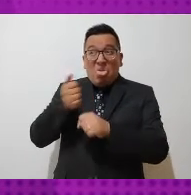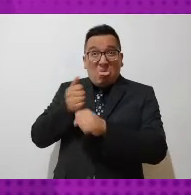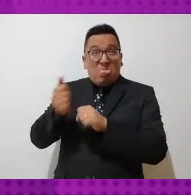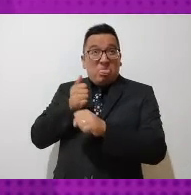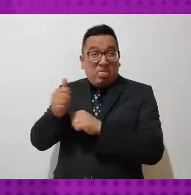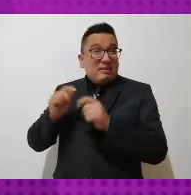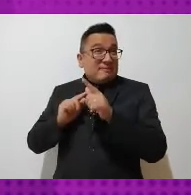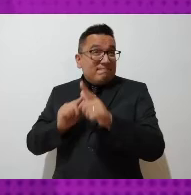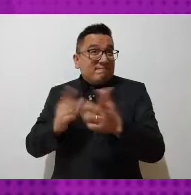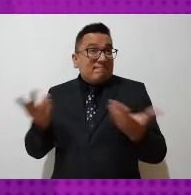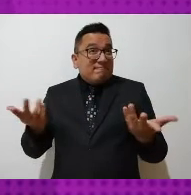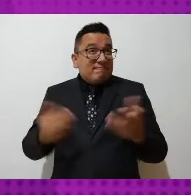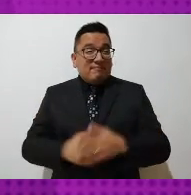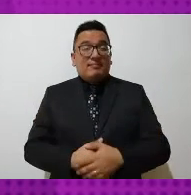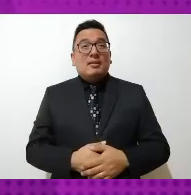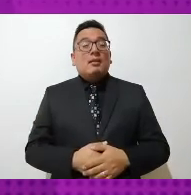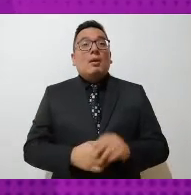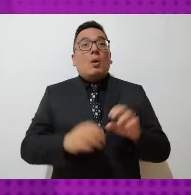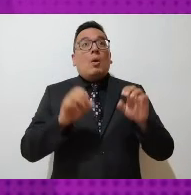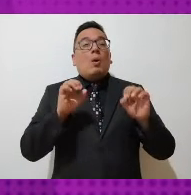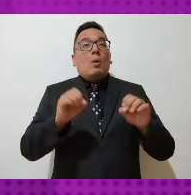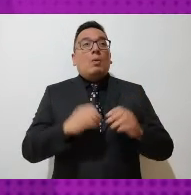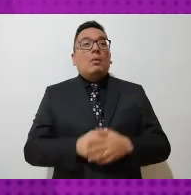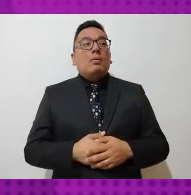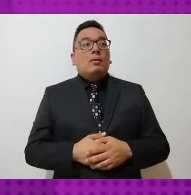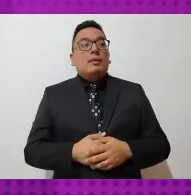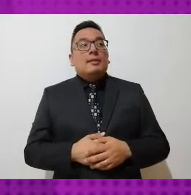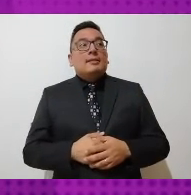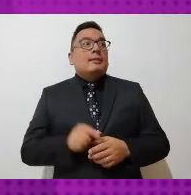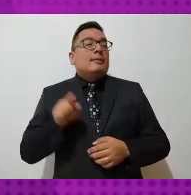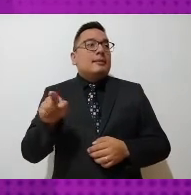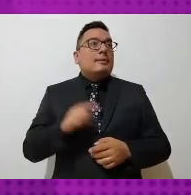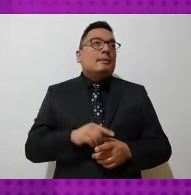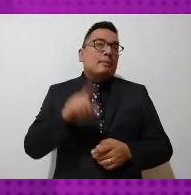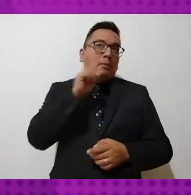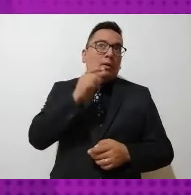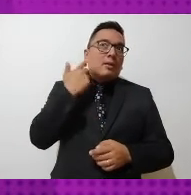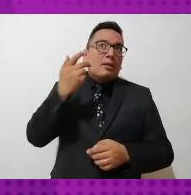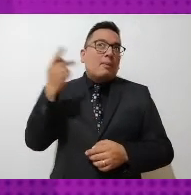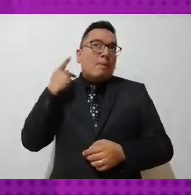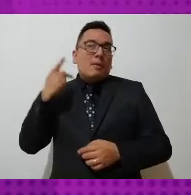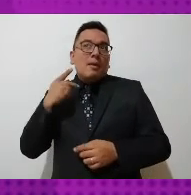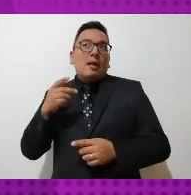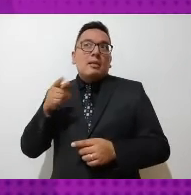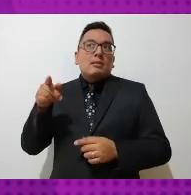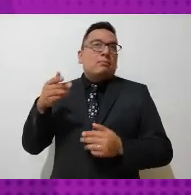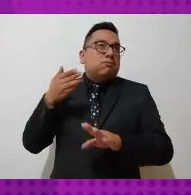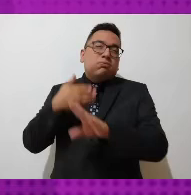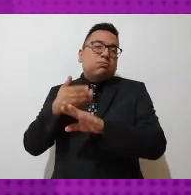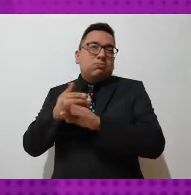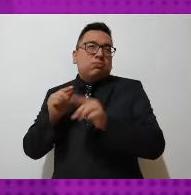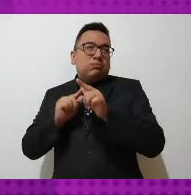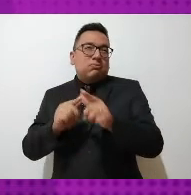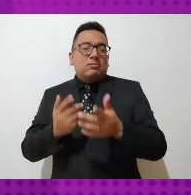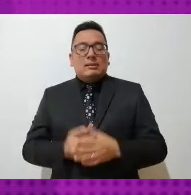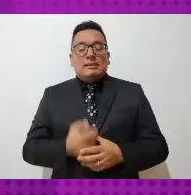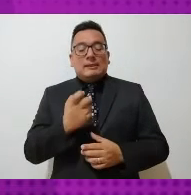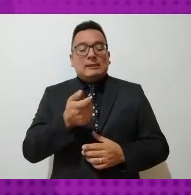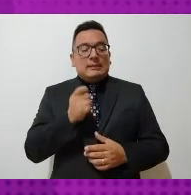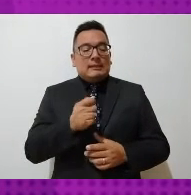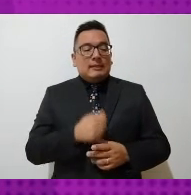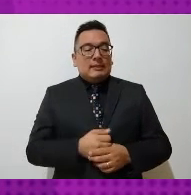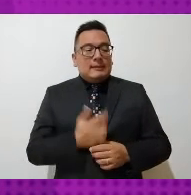la mujer en razón de género o la propia violencia contra la mujer en razón de género. Creo que estamos evaluando mal la inclusión y